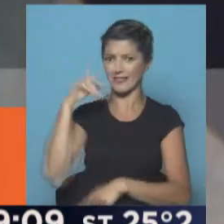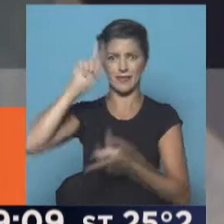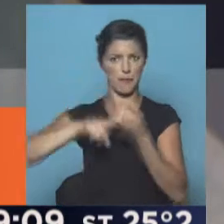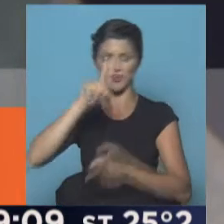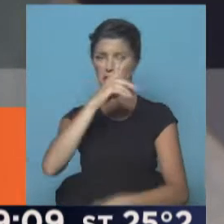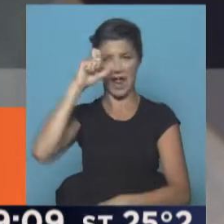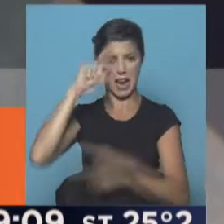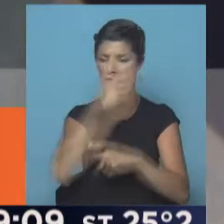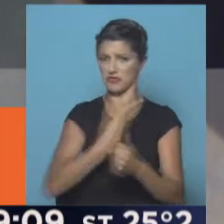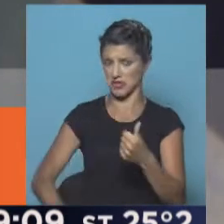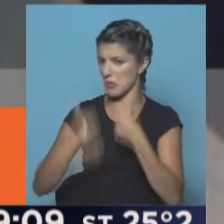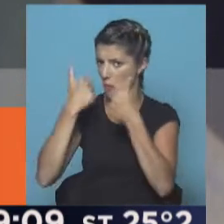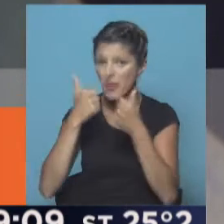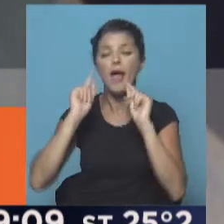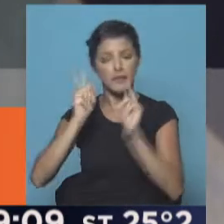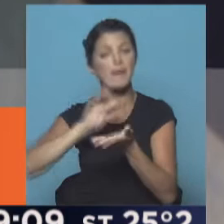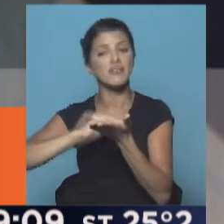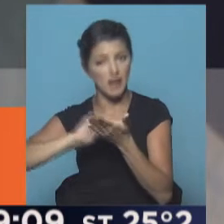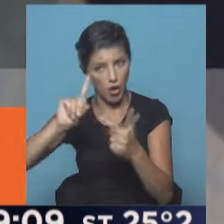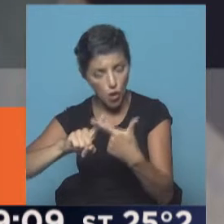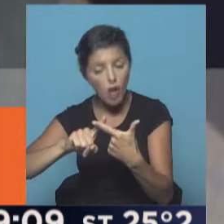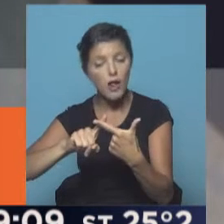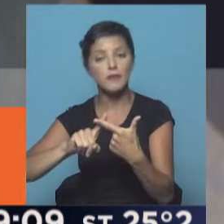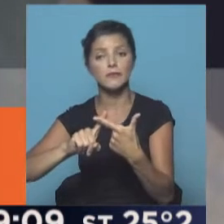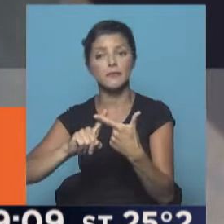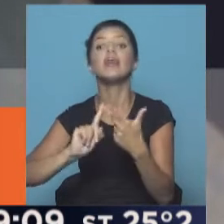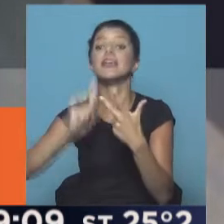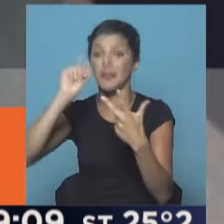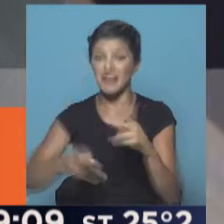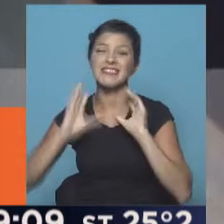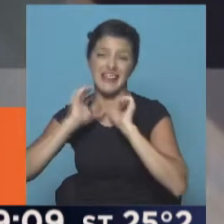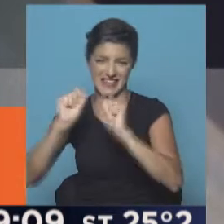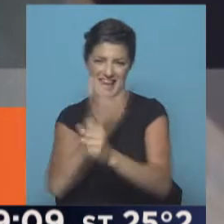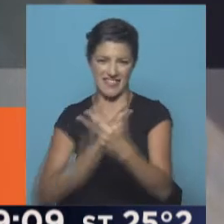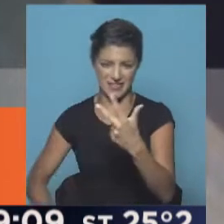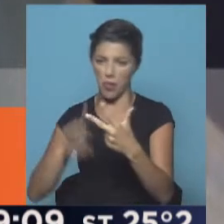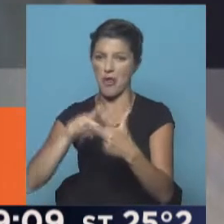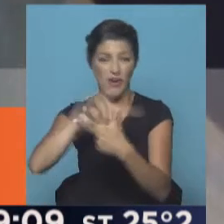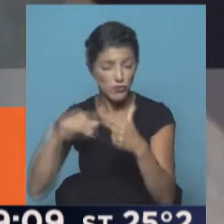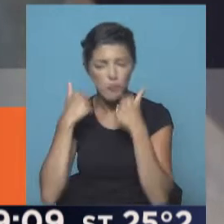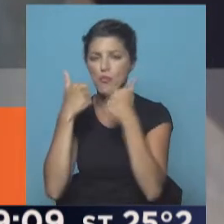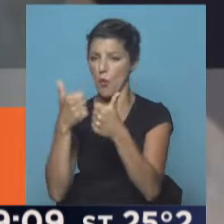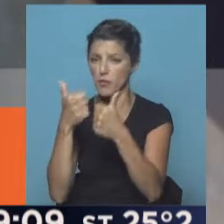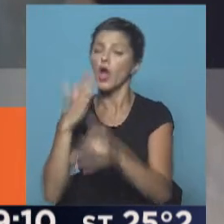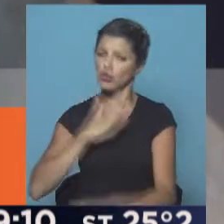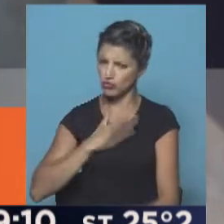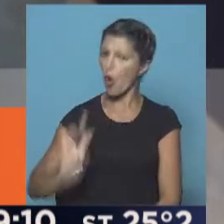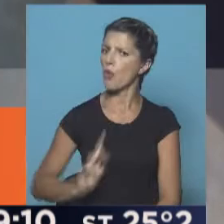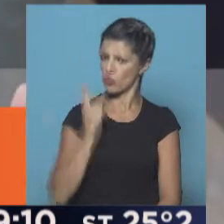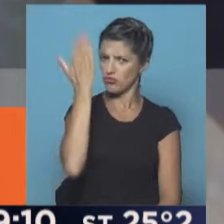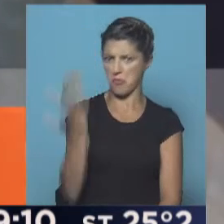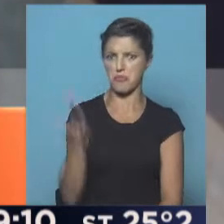una senadora extraordinaria por el estado de Nueva York y no pudo haber sido una mejor secretaria de Estado. Me siento orgulloso de